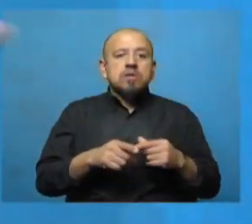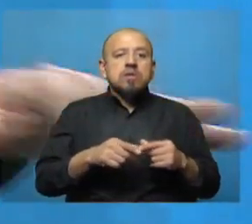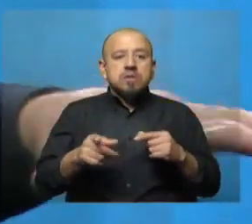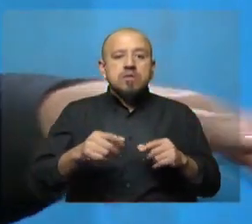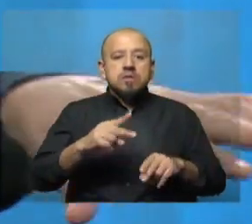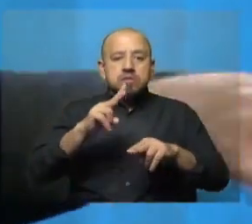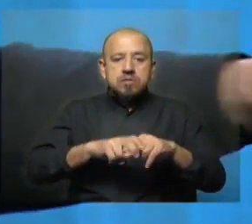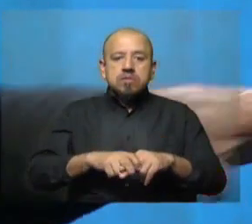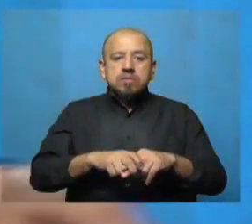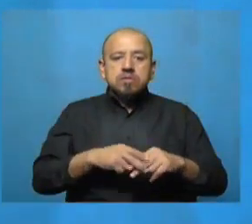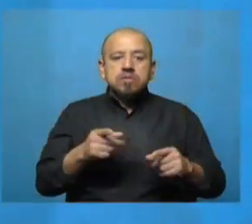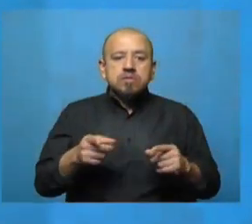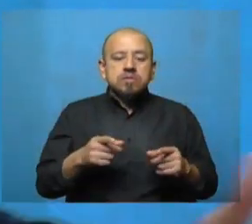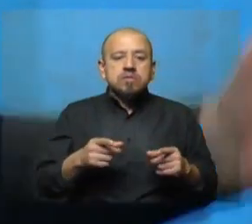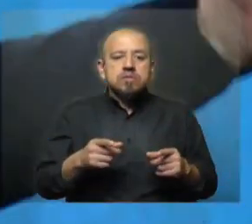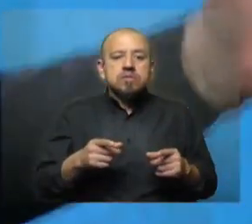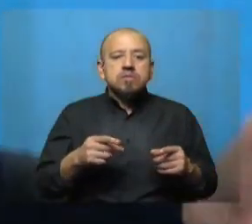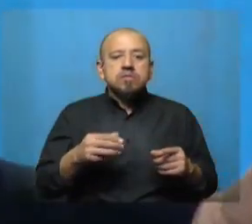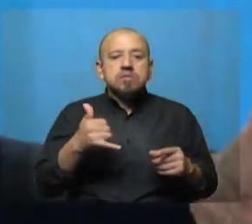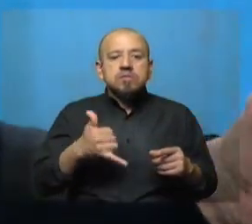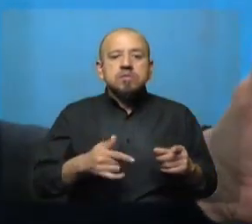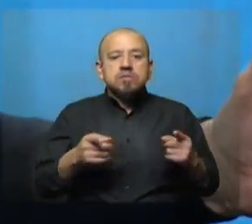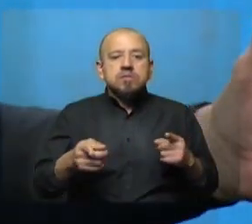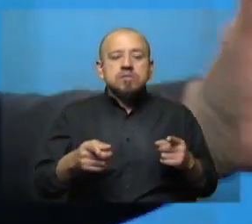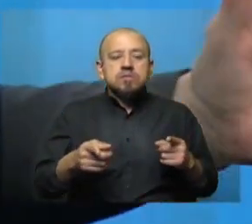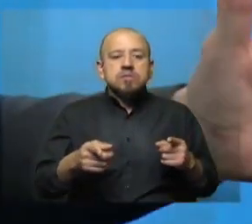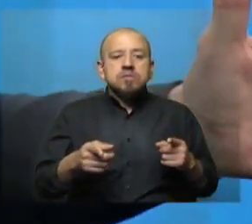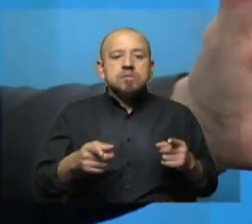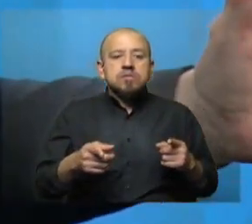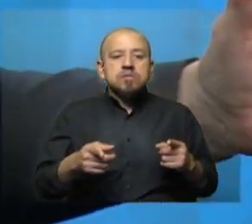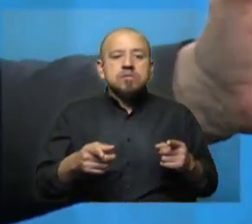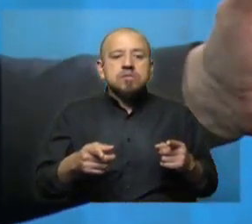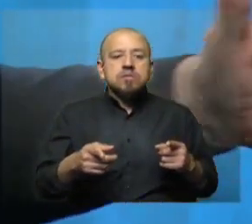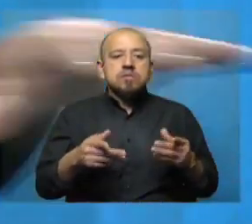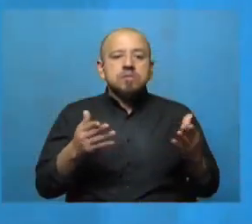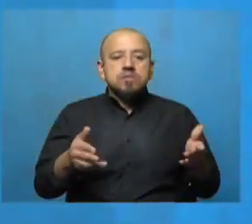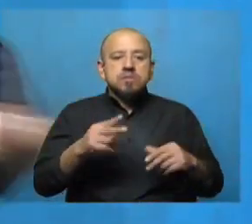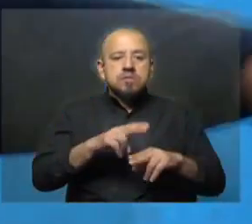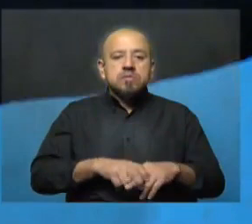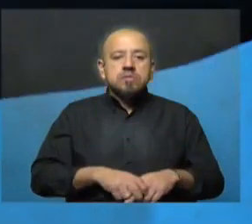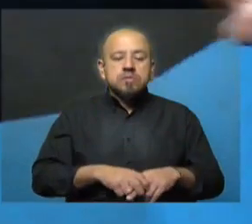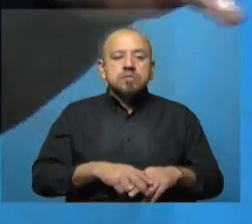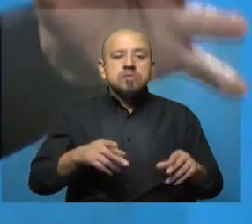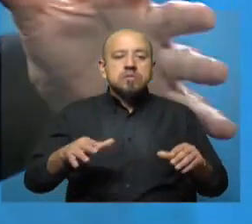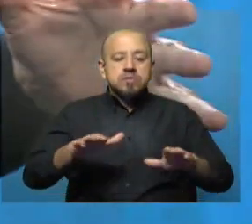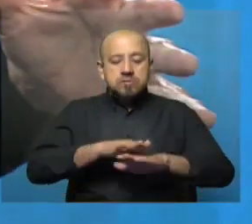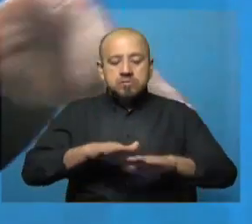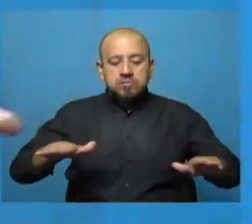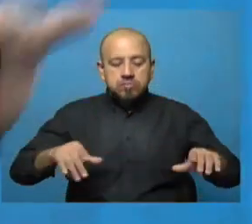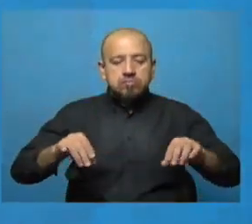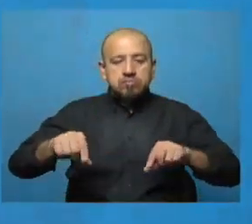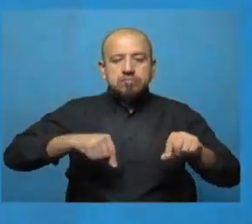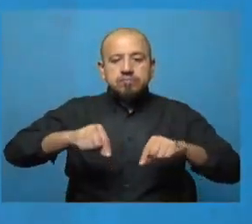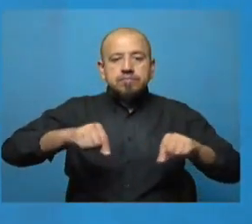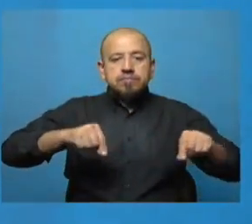un sillón allí para que la gente para que tiene y tiene en el lugar donde donde se siente el técnico hay una una mesa una consola